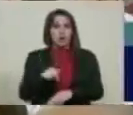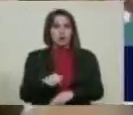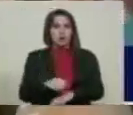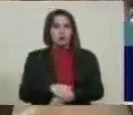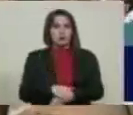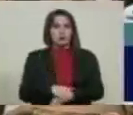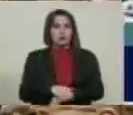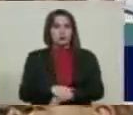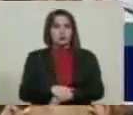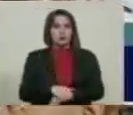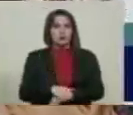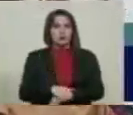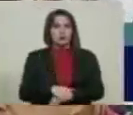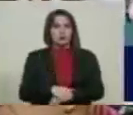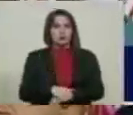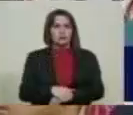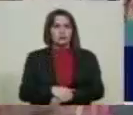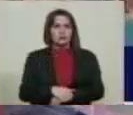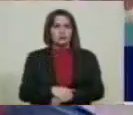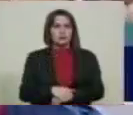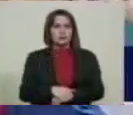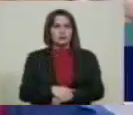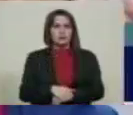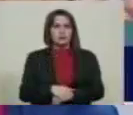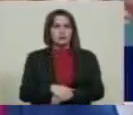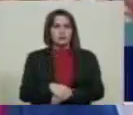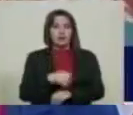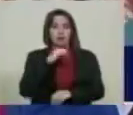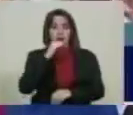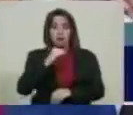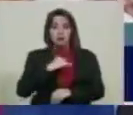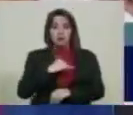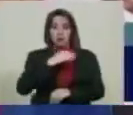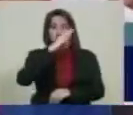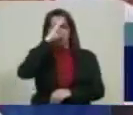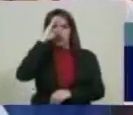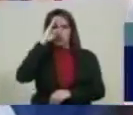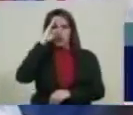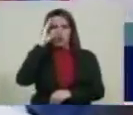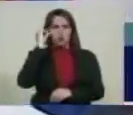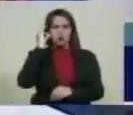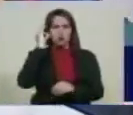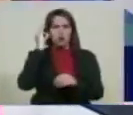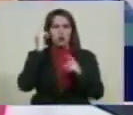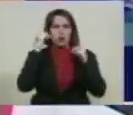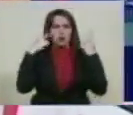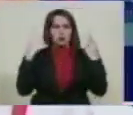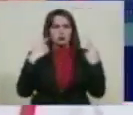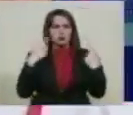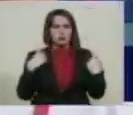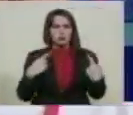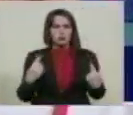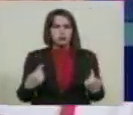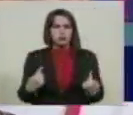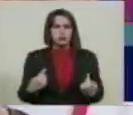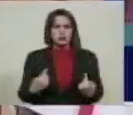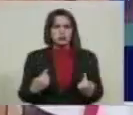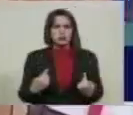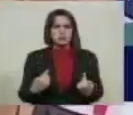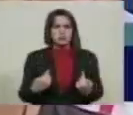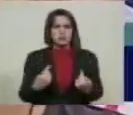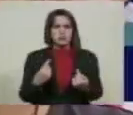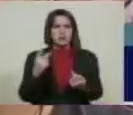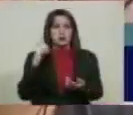Me ha informado el compañero Diosdado Robexa que en el transcurso de estos días en